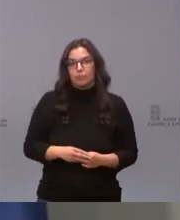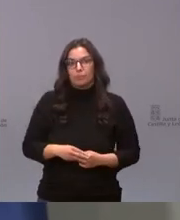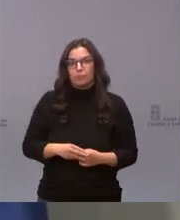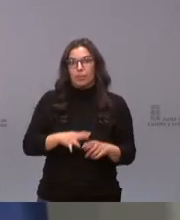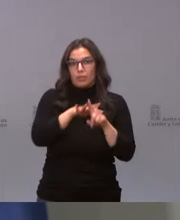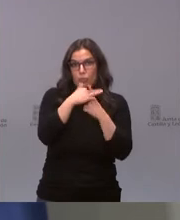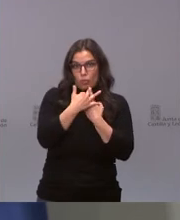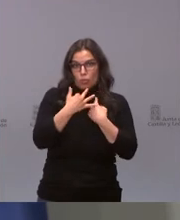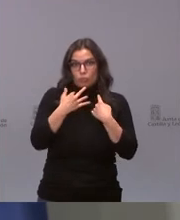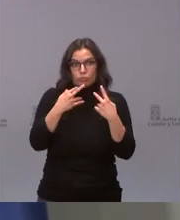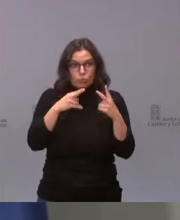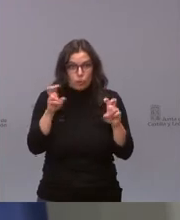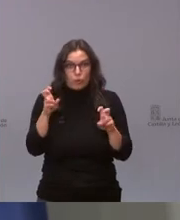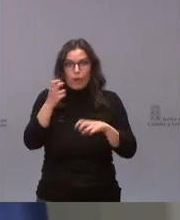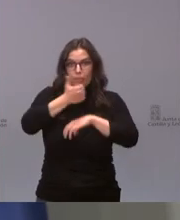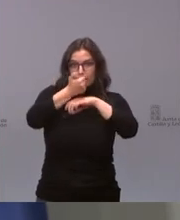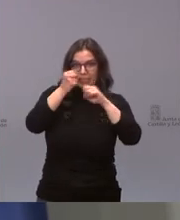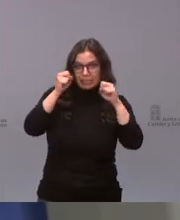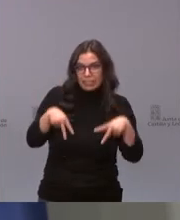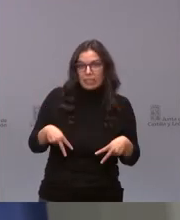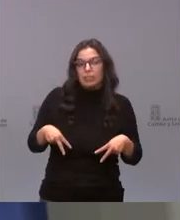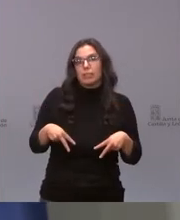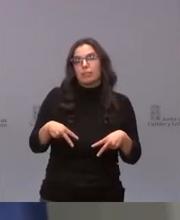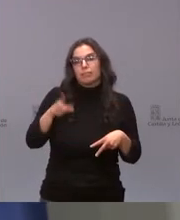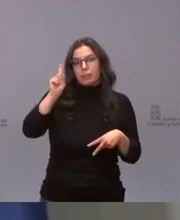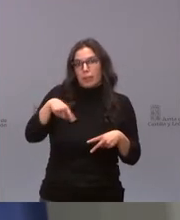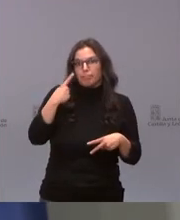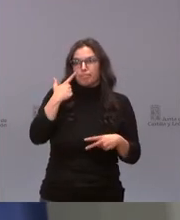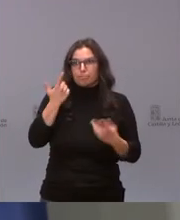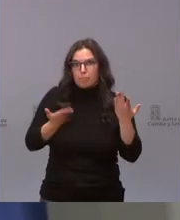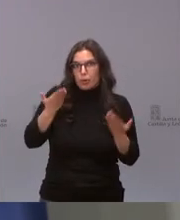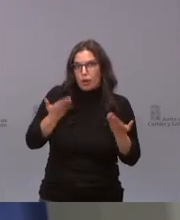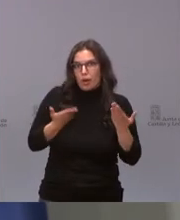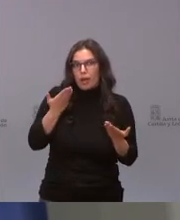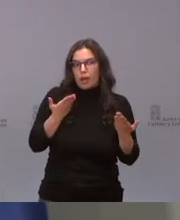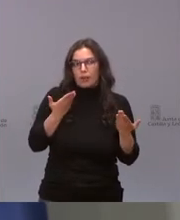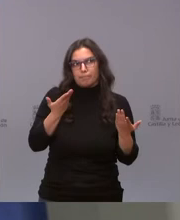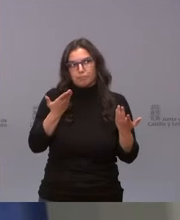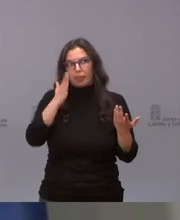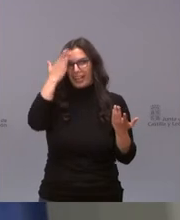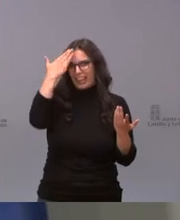nueva, sin toque de queda, también hay que valorar una razonable